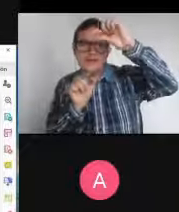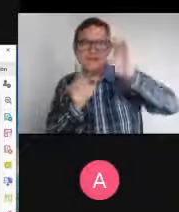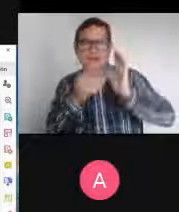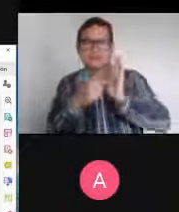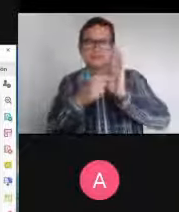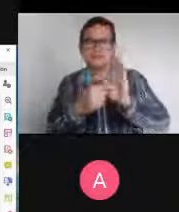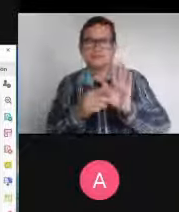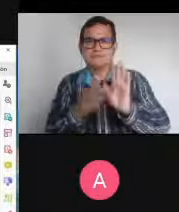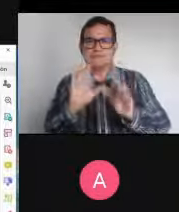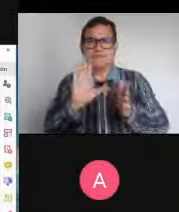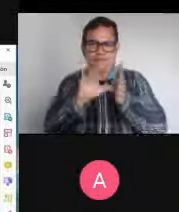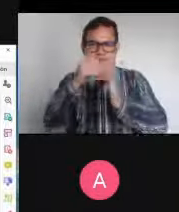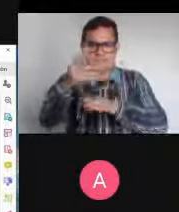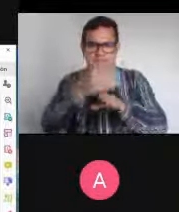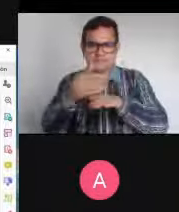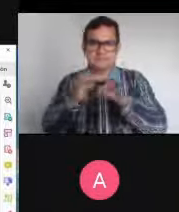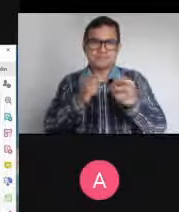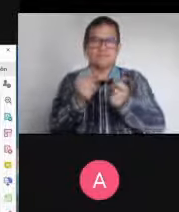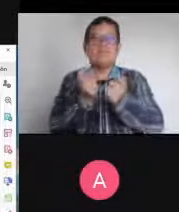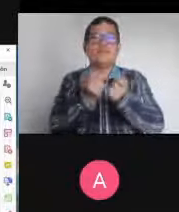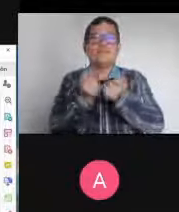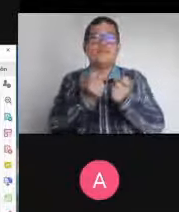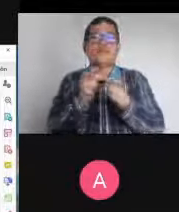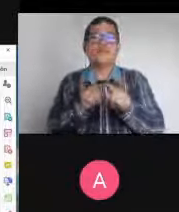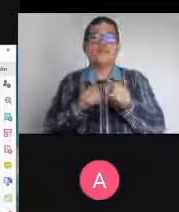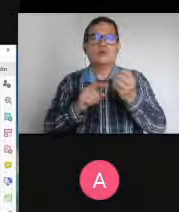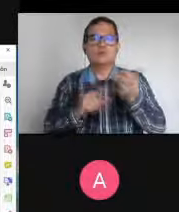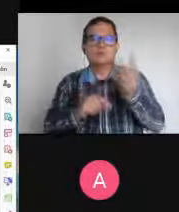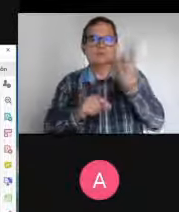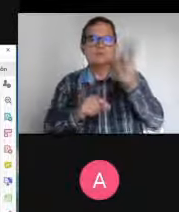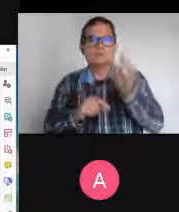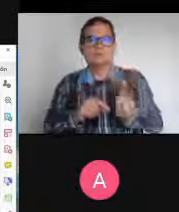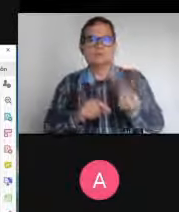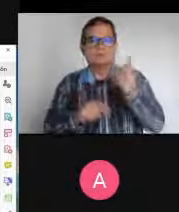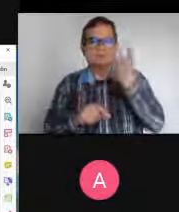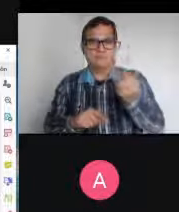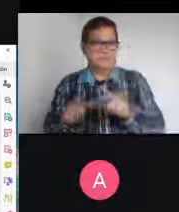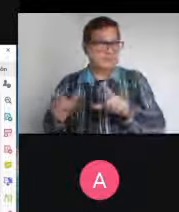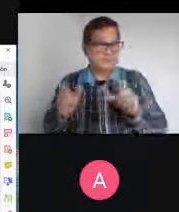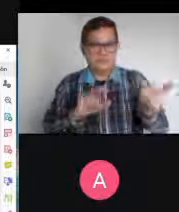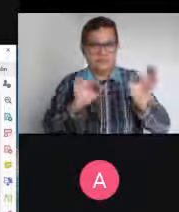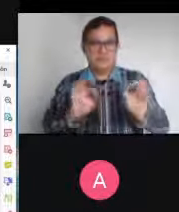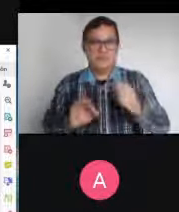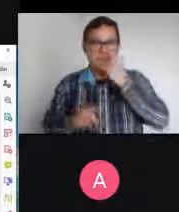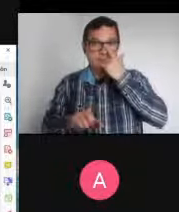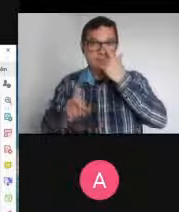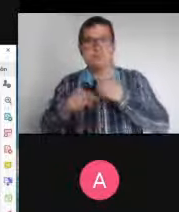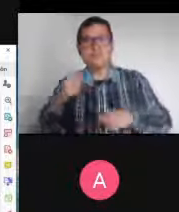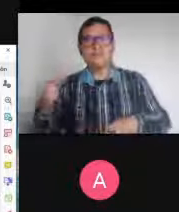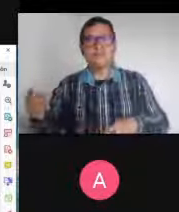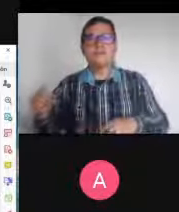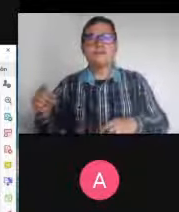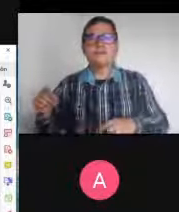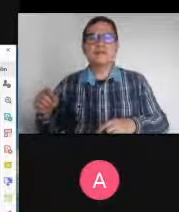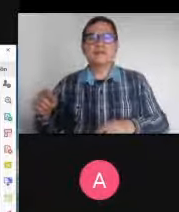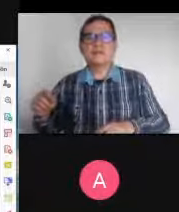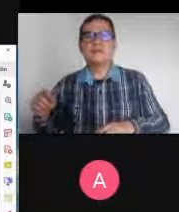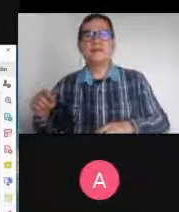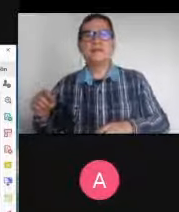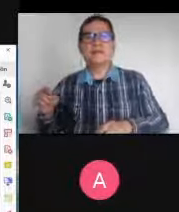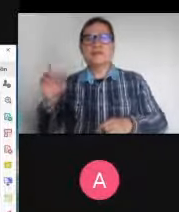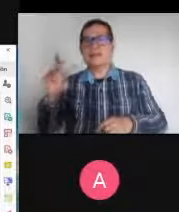veremos más adelante, cómo se modifica la luz. ¿Listo? Bueno, aquí estaría nuestro transistor que tiene 3